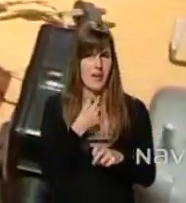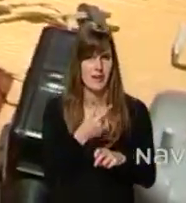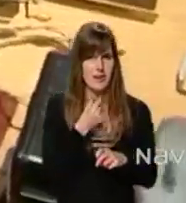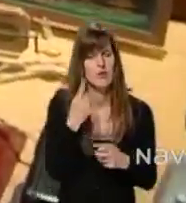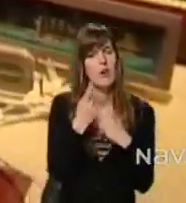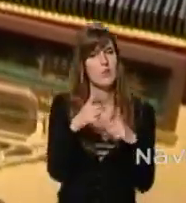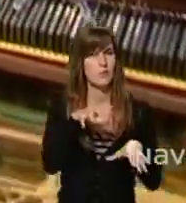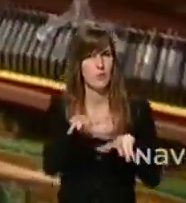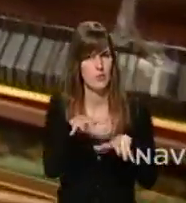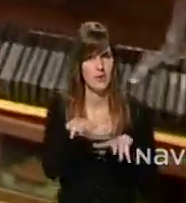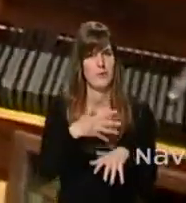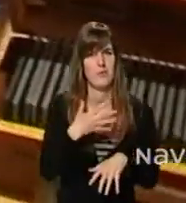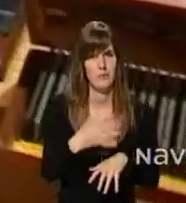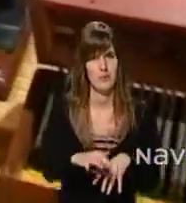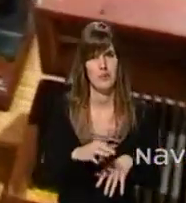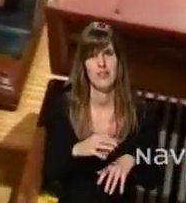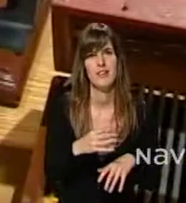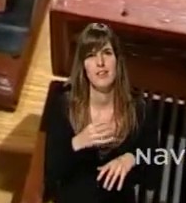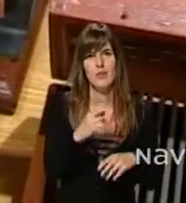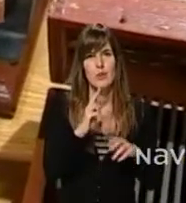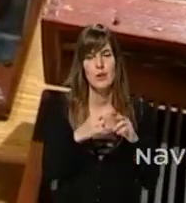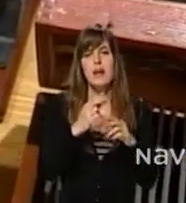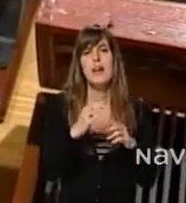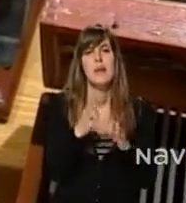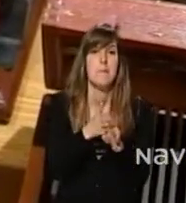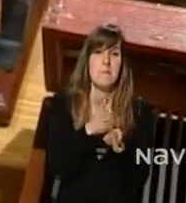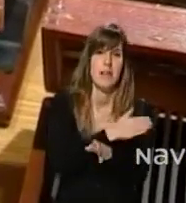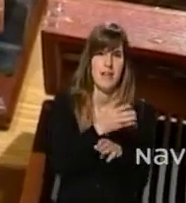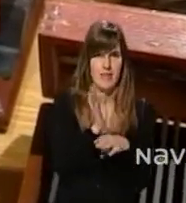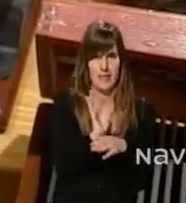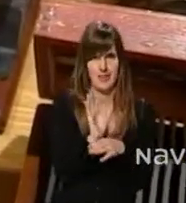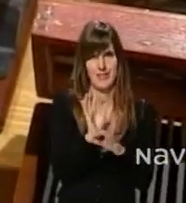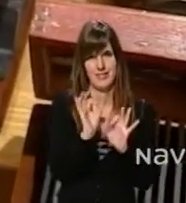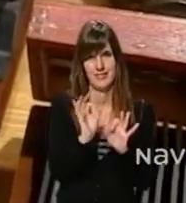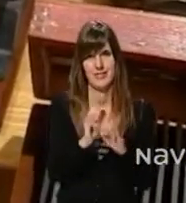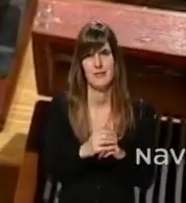con movimiento, esto es lo que llamaríamos precine, se coloca,